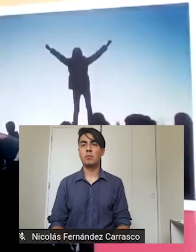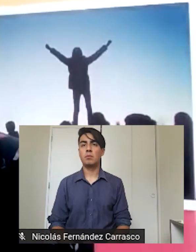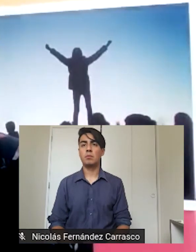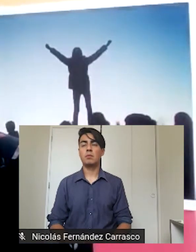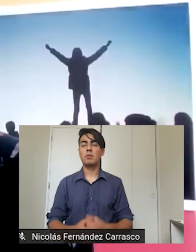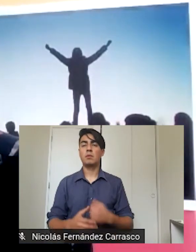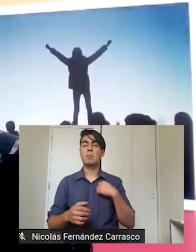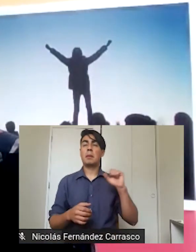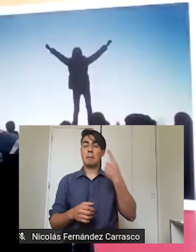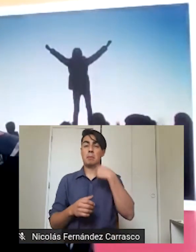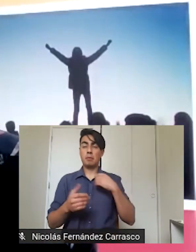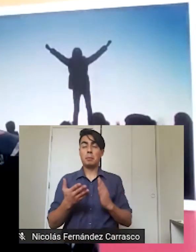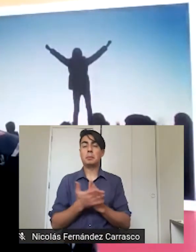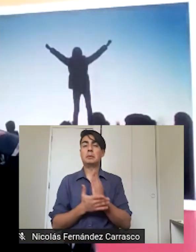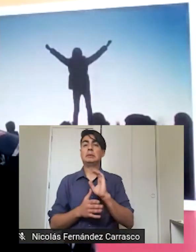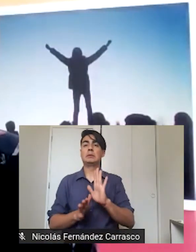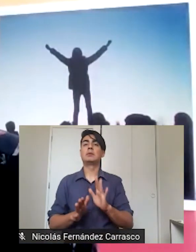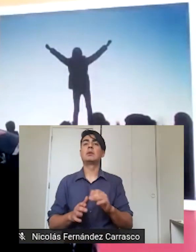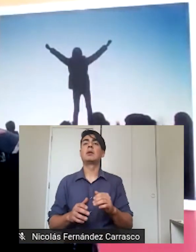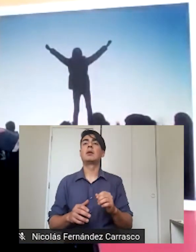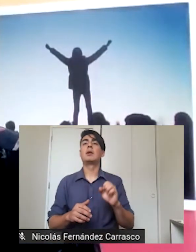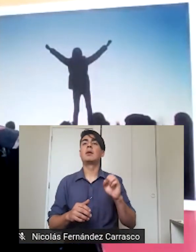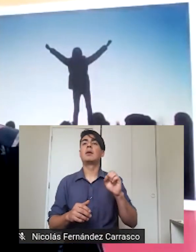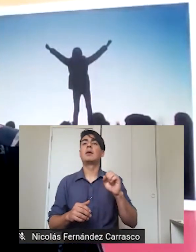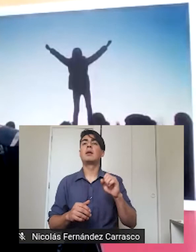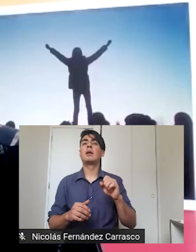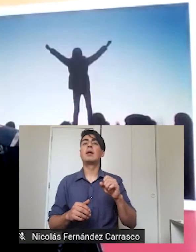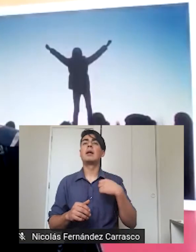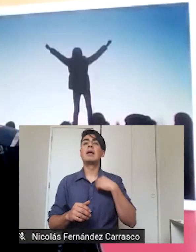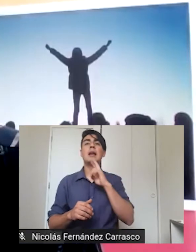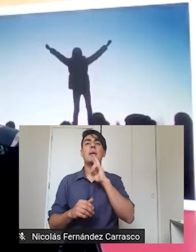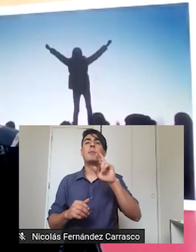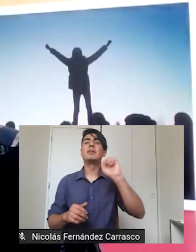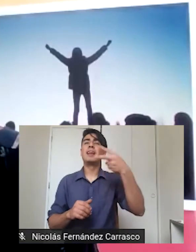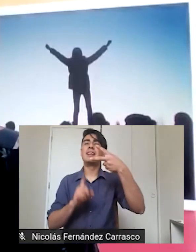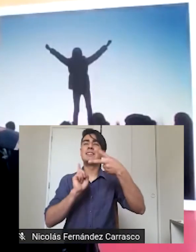y quizás podemos repetir la uno, pero voy a partir por la dos.